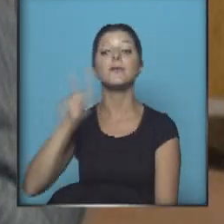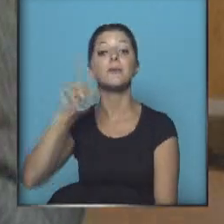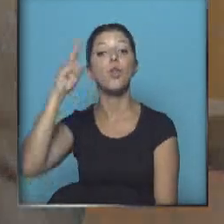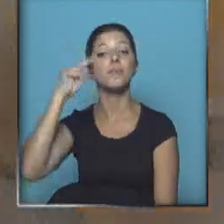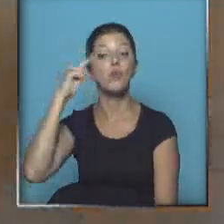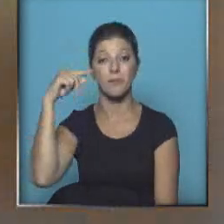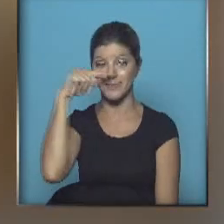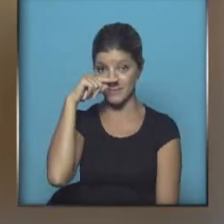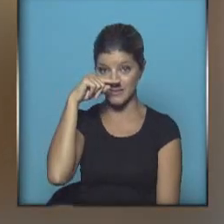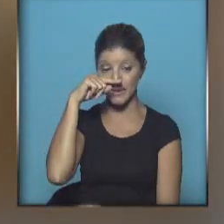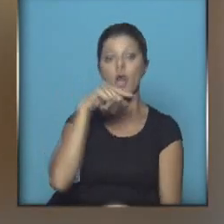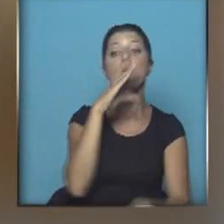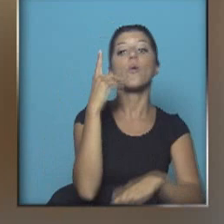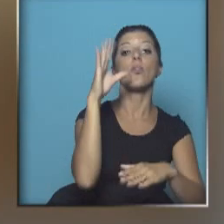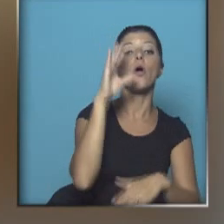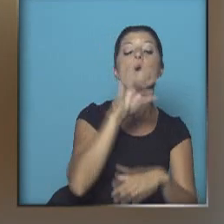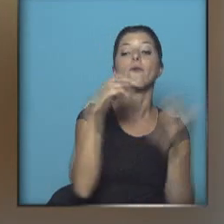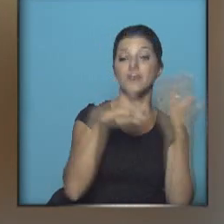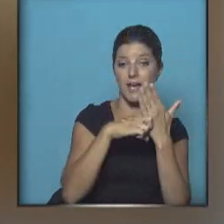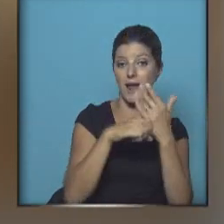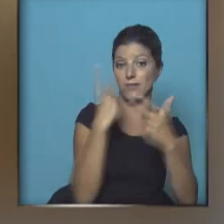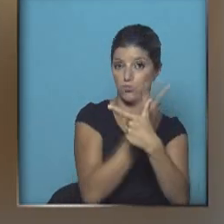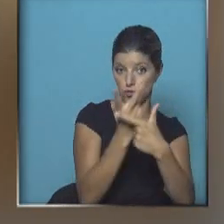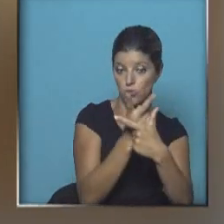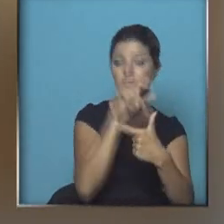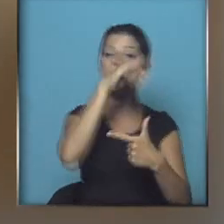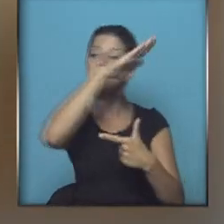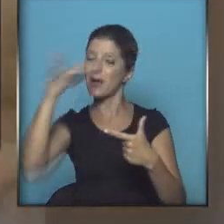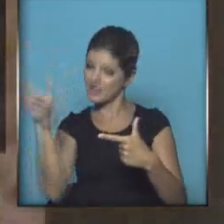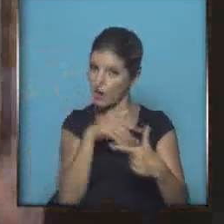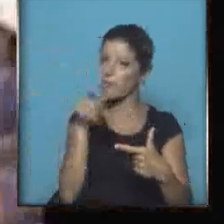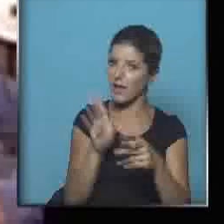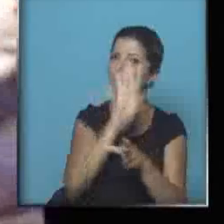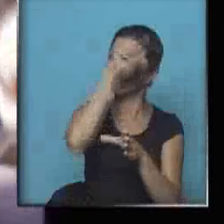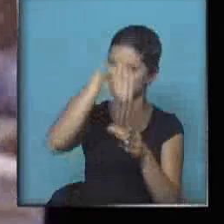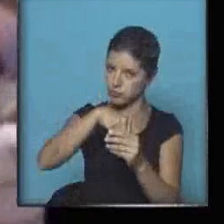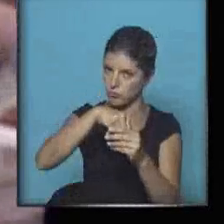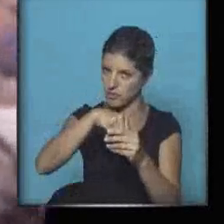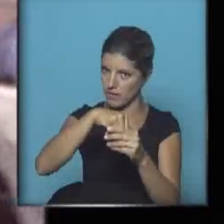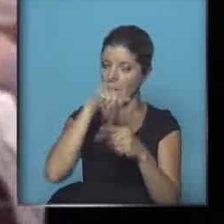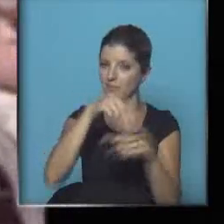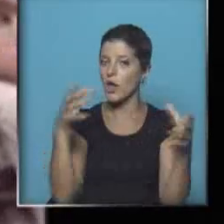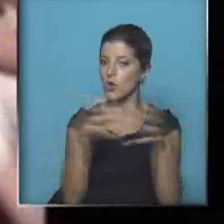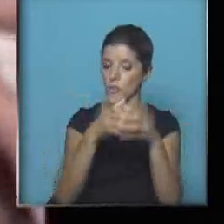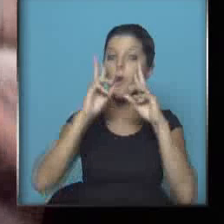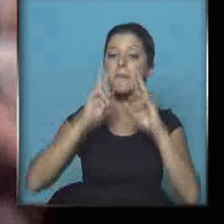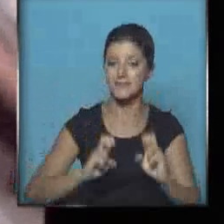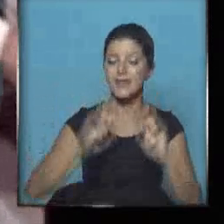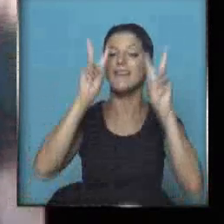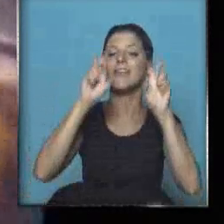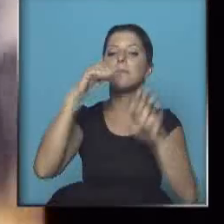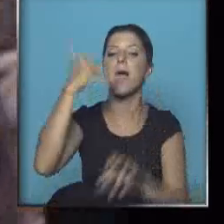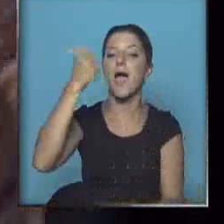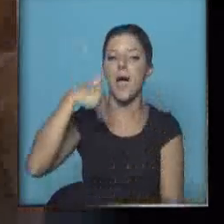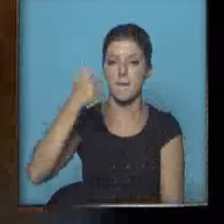1997 cuando los fiscales Mullen y Barbacchia lo invitaron a incorporarse al equipo que investigaba la causa